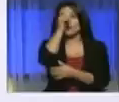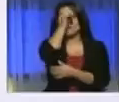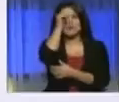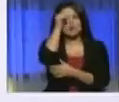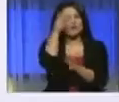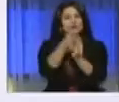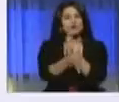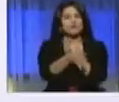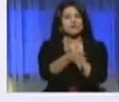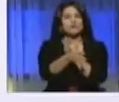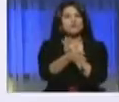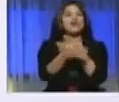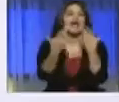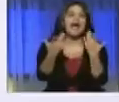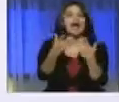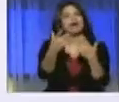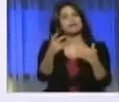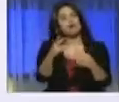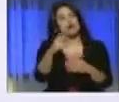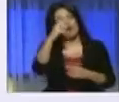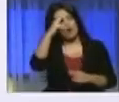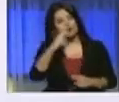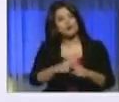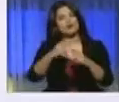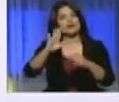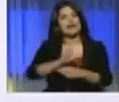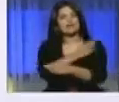vino el homenaje de Corazón Llanero.